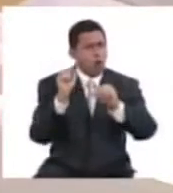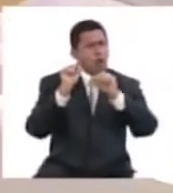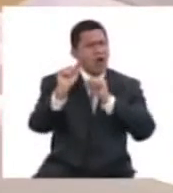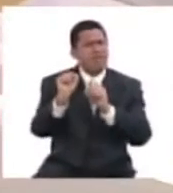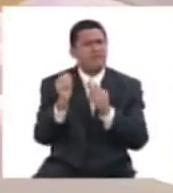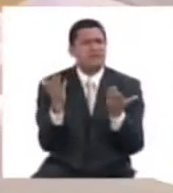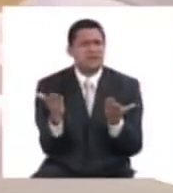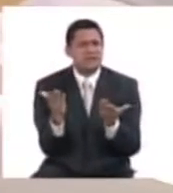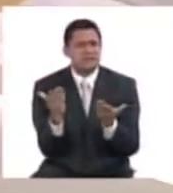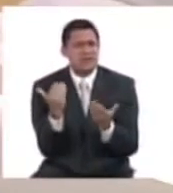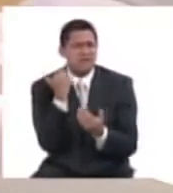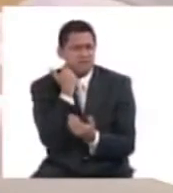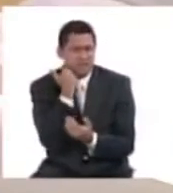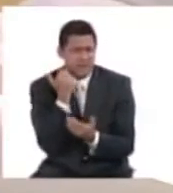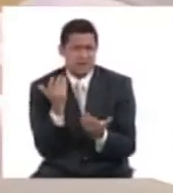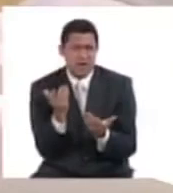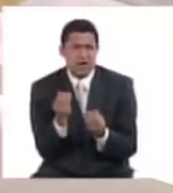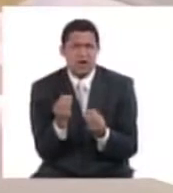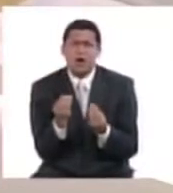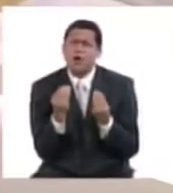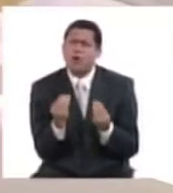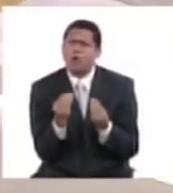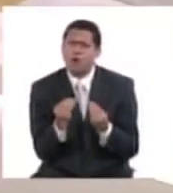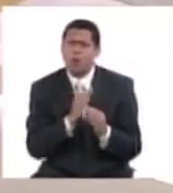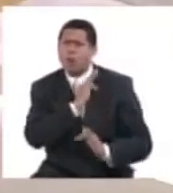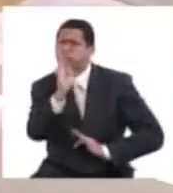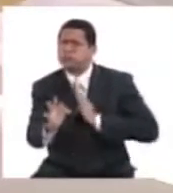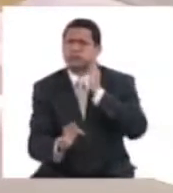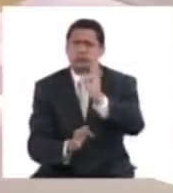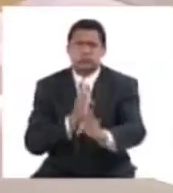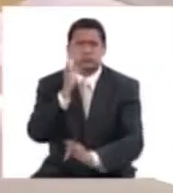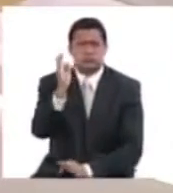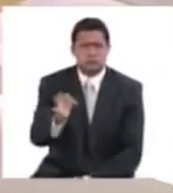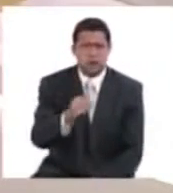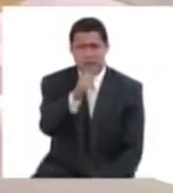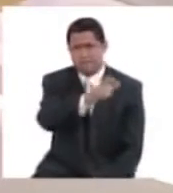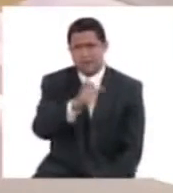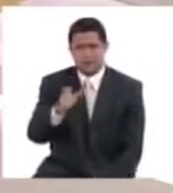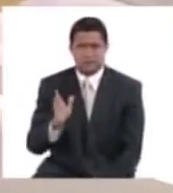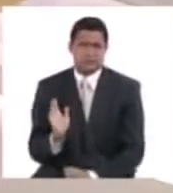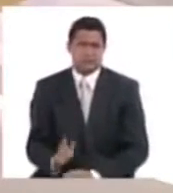es la prevención de la difteria y cómo se transmite la difteria de persona a